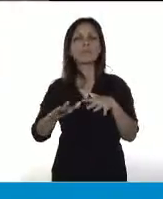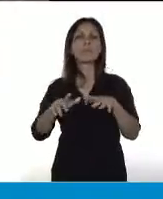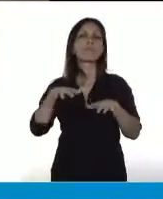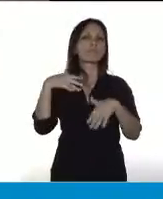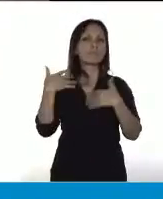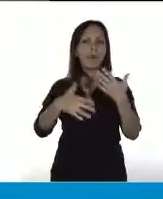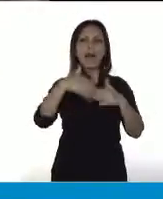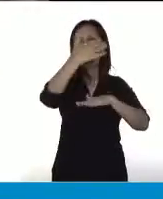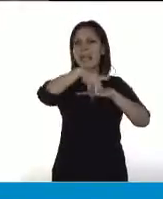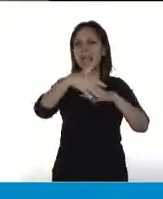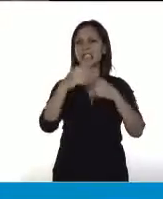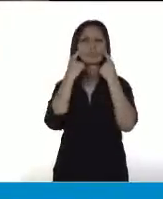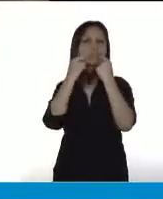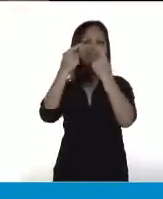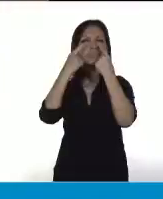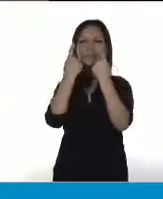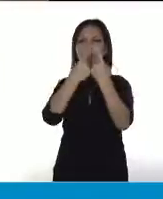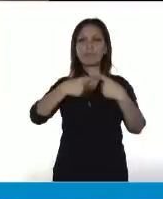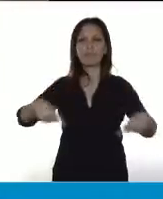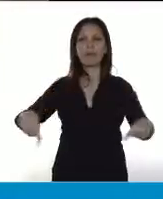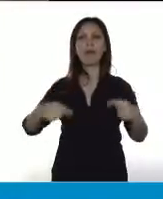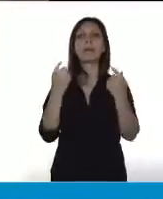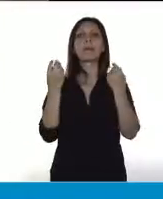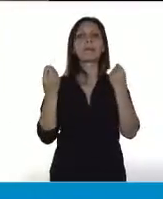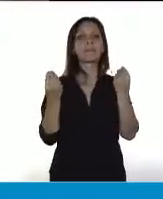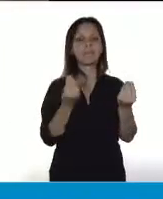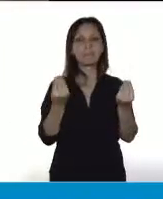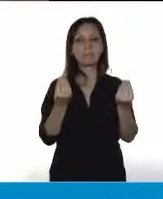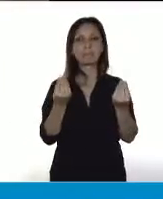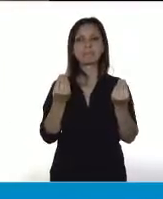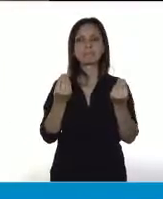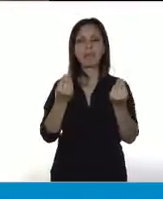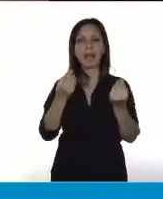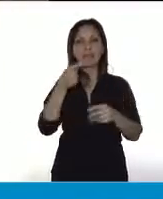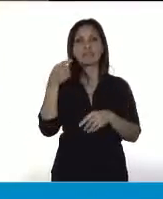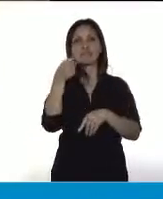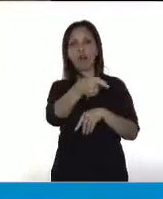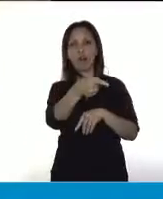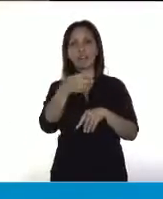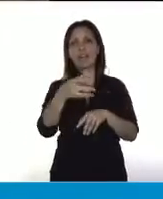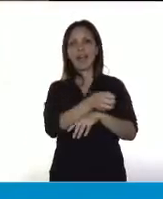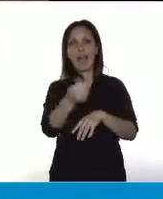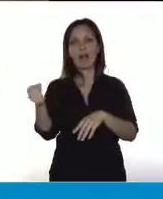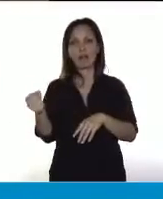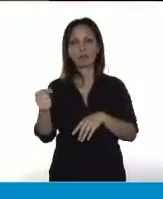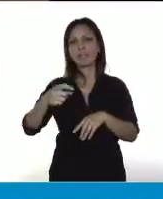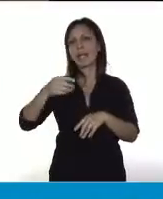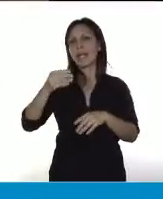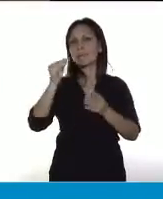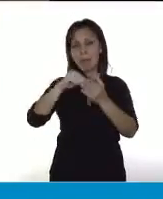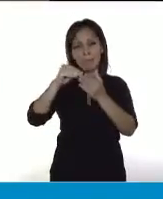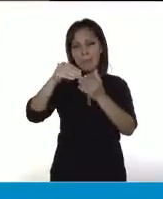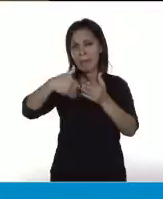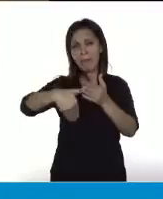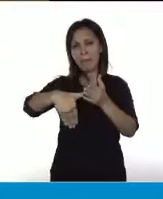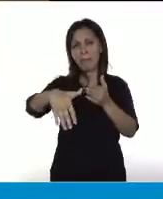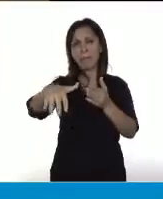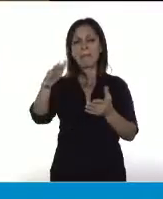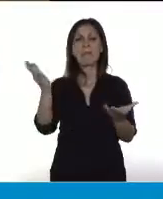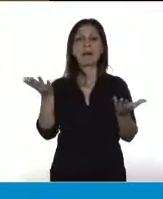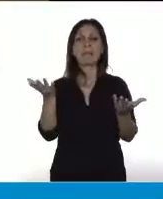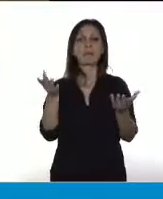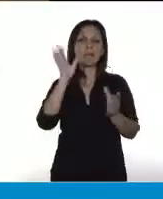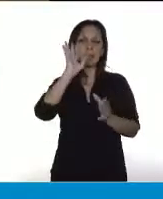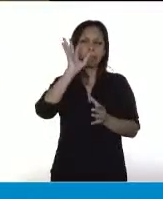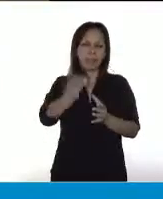en las calles independientes para enfrentar este ajuste y todos los que vengan, porque lo que quedó claro